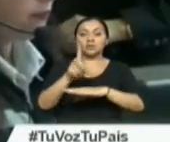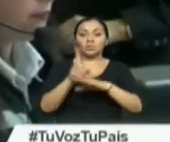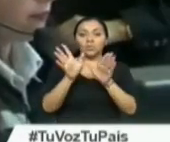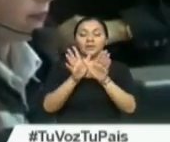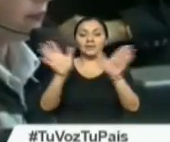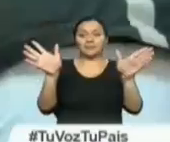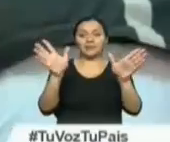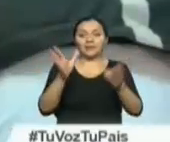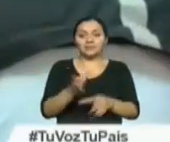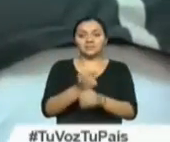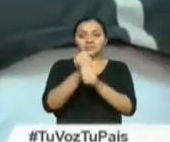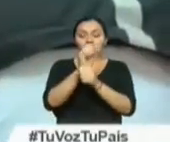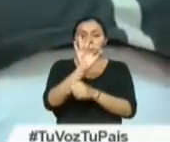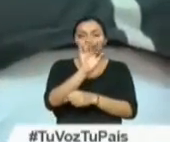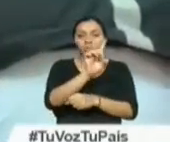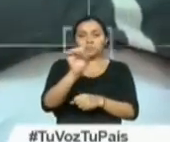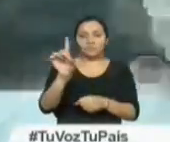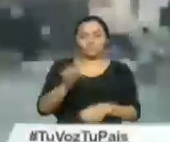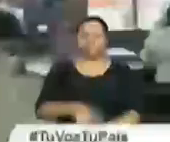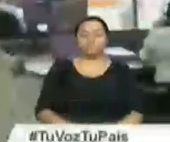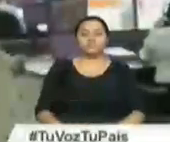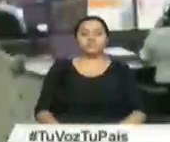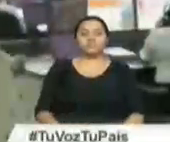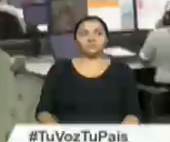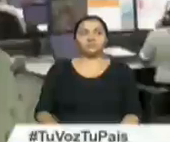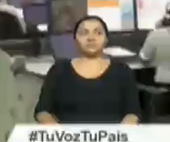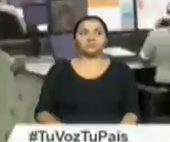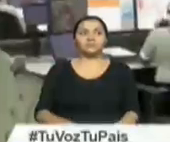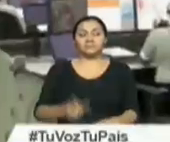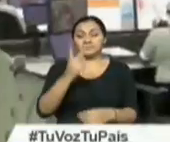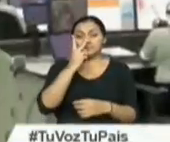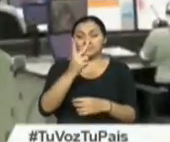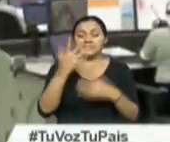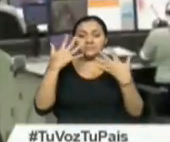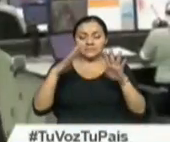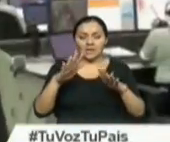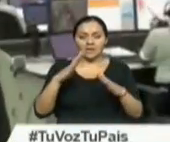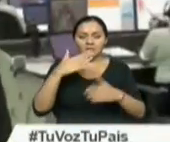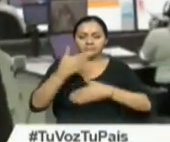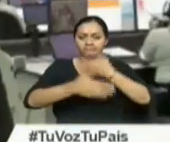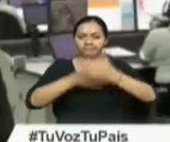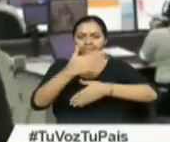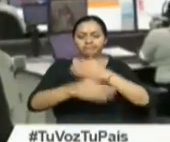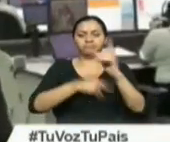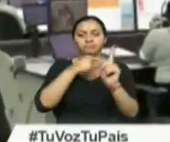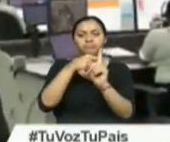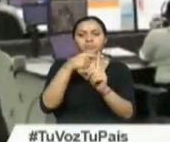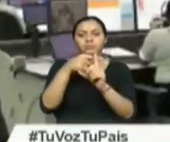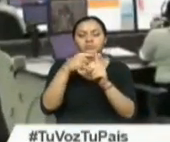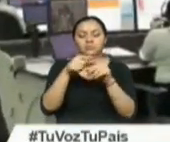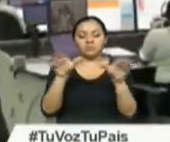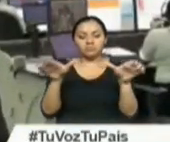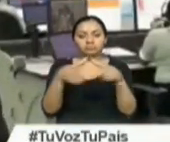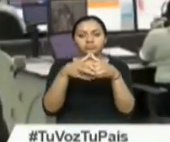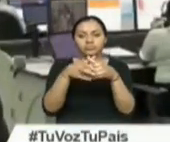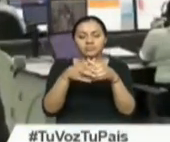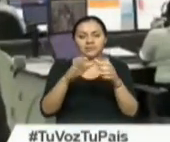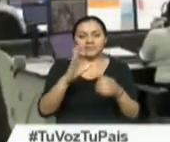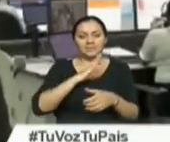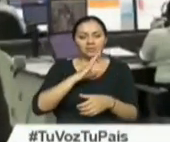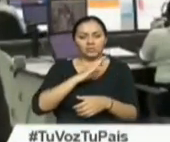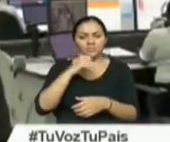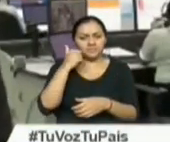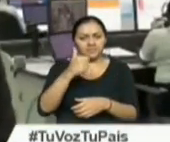Servicio Integrado de Seguridad ECO911. Ese día se pudo poner a prueba todo el potencial, toda la gran plataforma tecnológica, todos